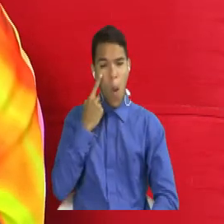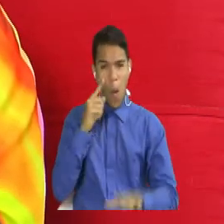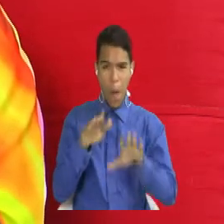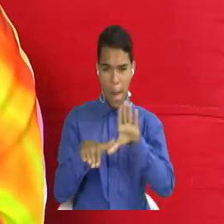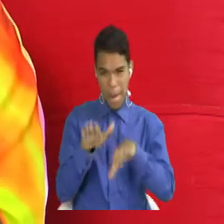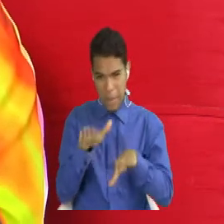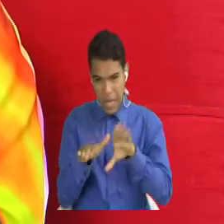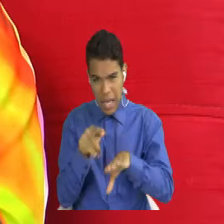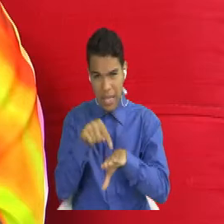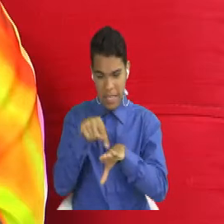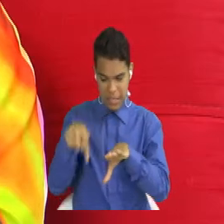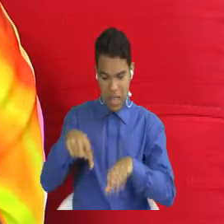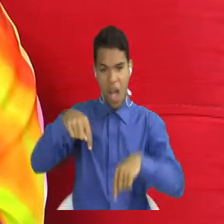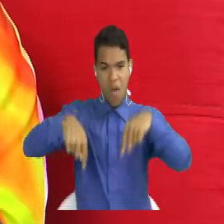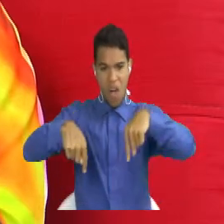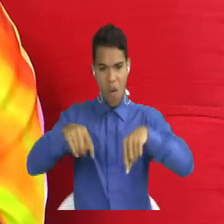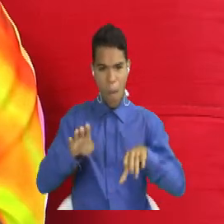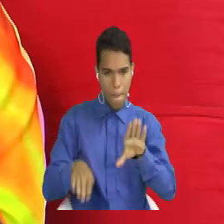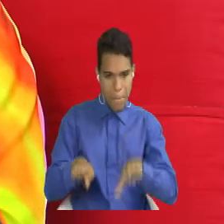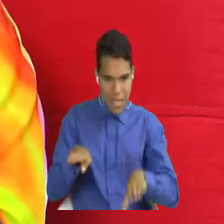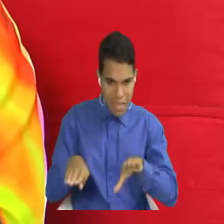pies, ¿sí? Como